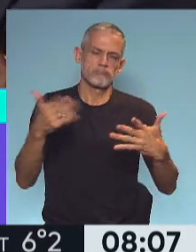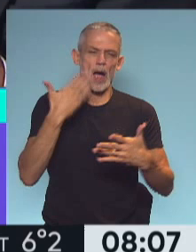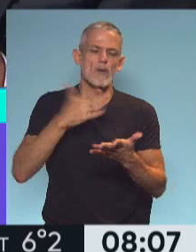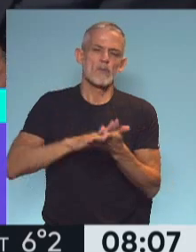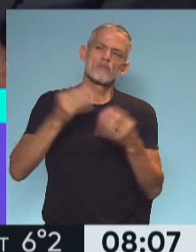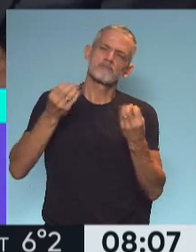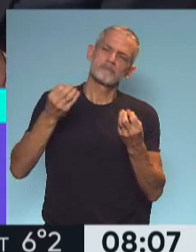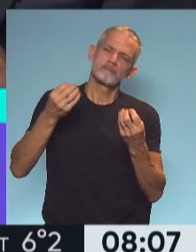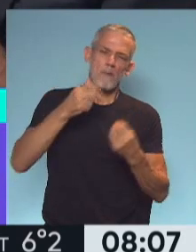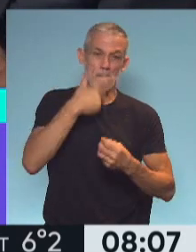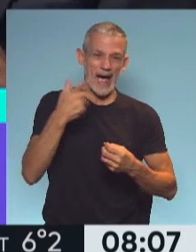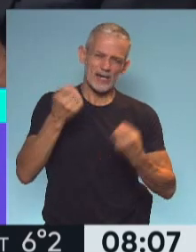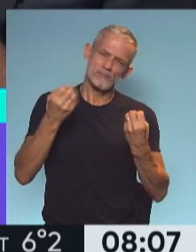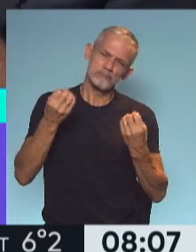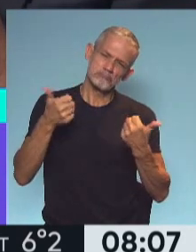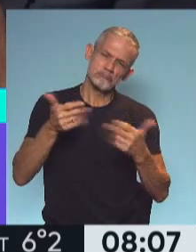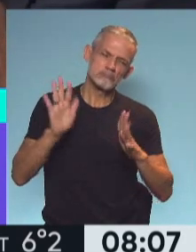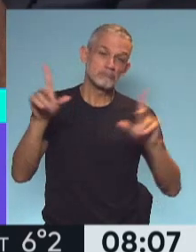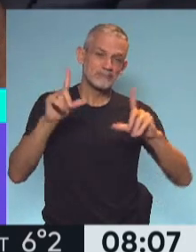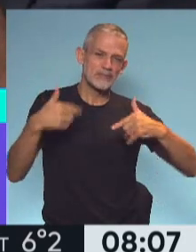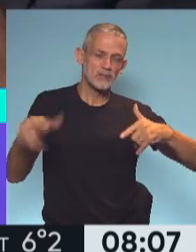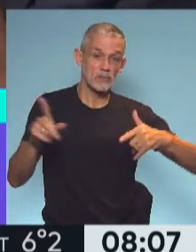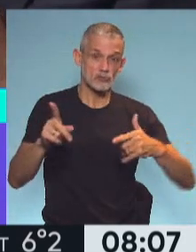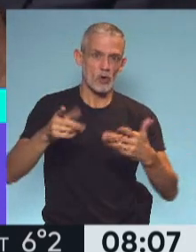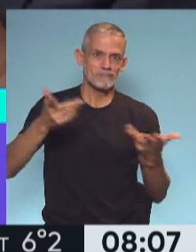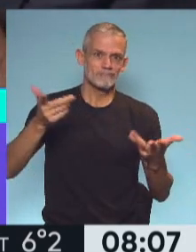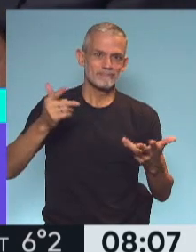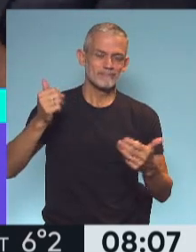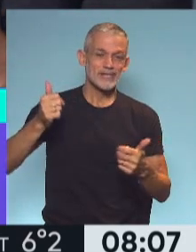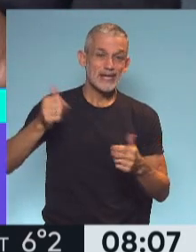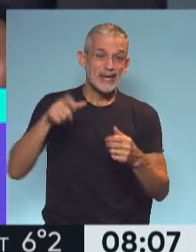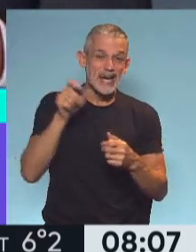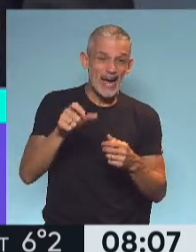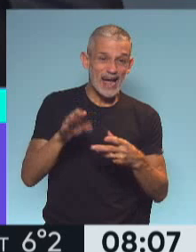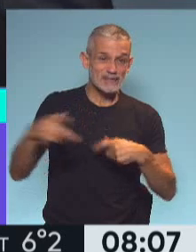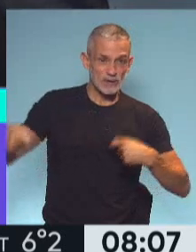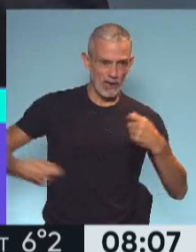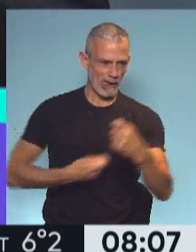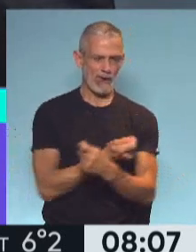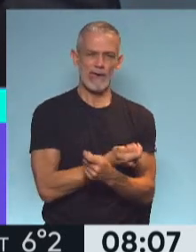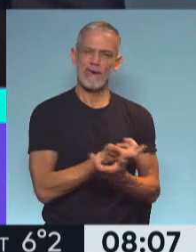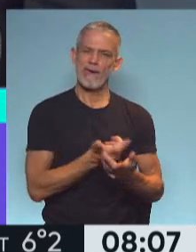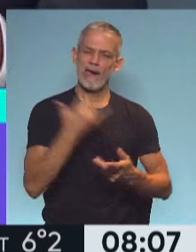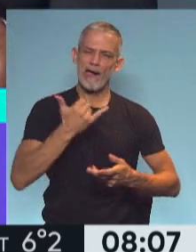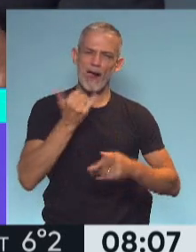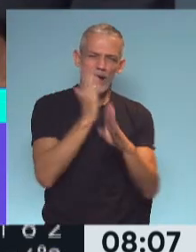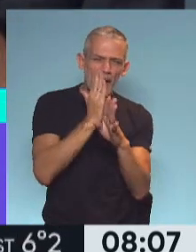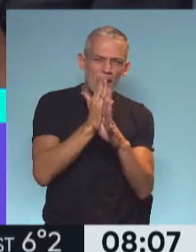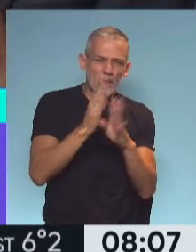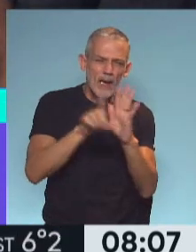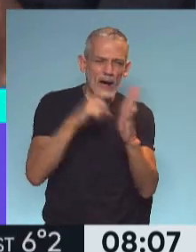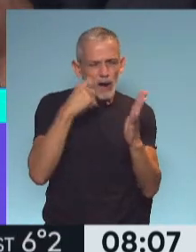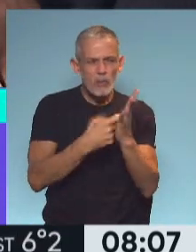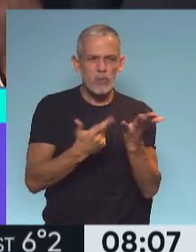macrismo, les pasaban detrás de los árboles cassettes con escuchas telefónicas que tenían a su cargo nada más ni nada menos que la